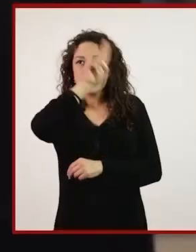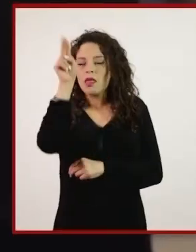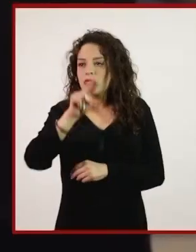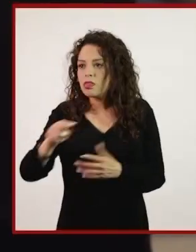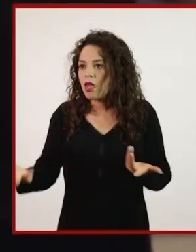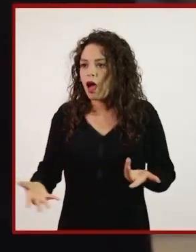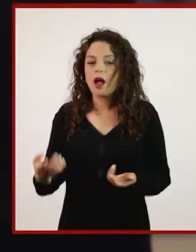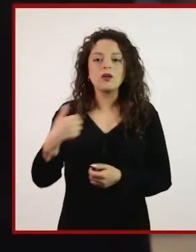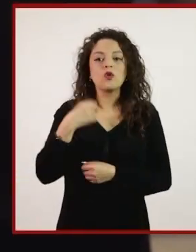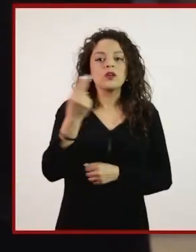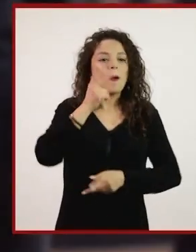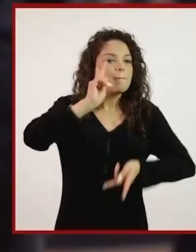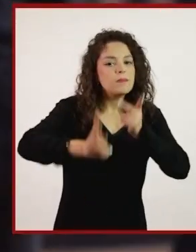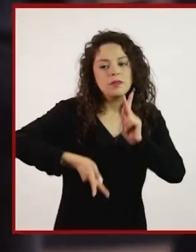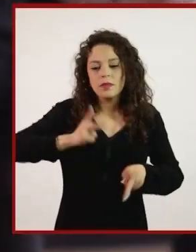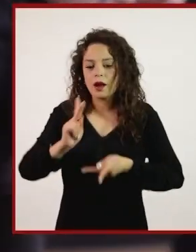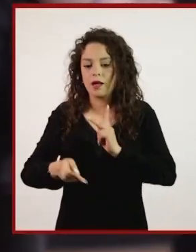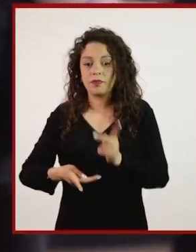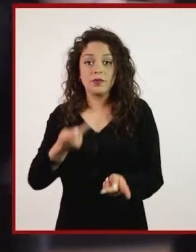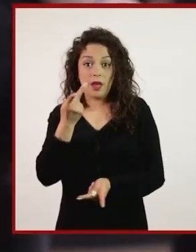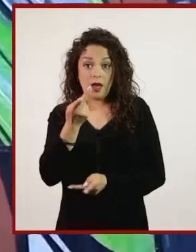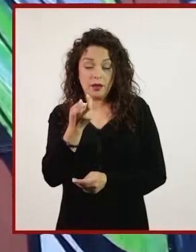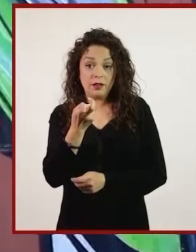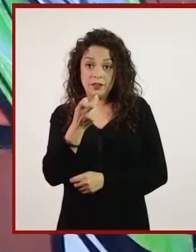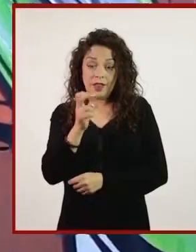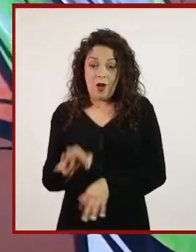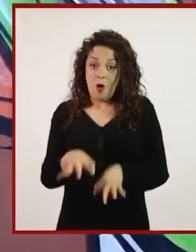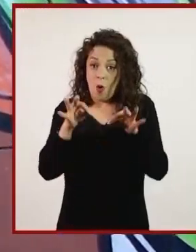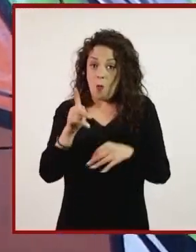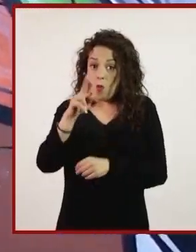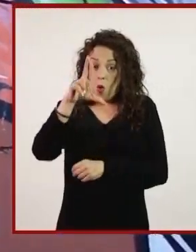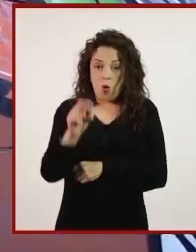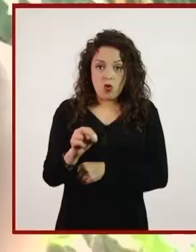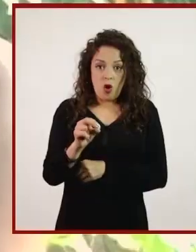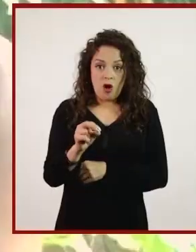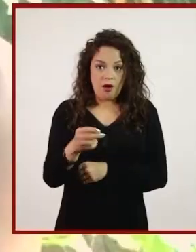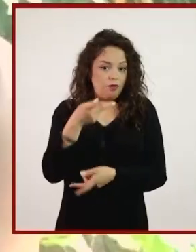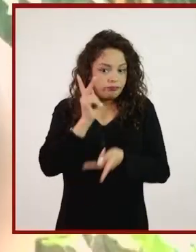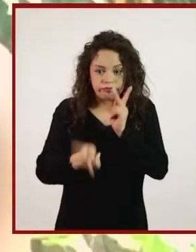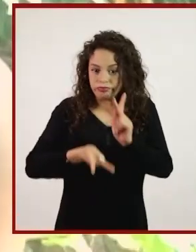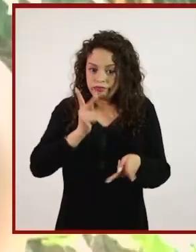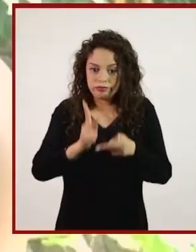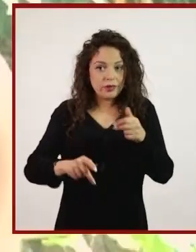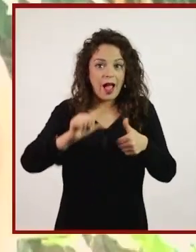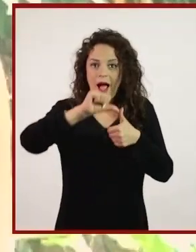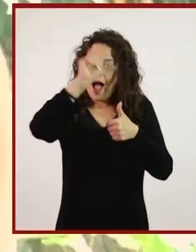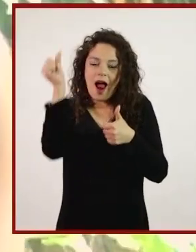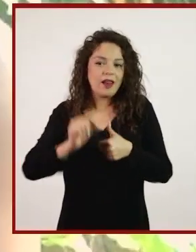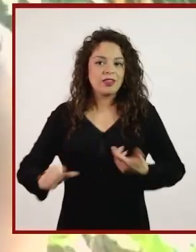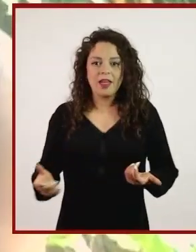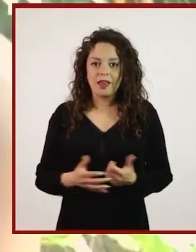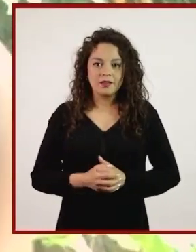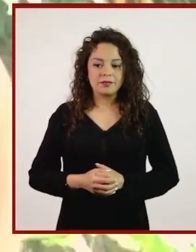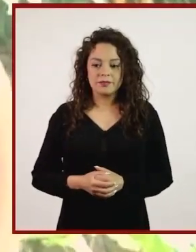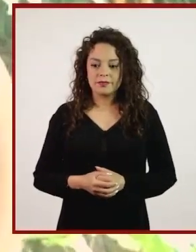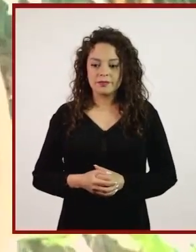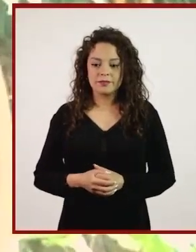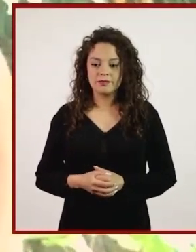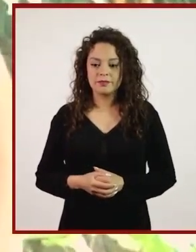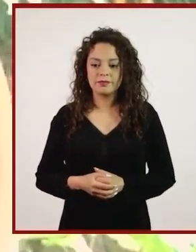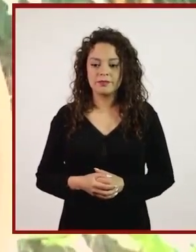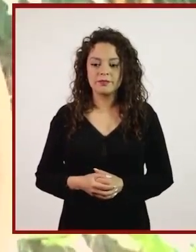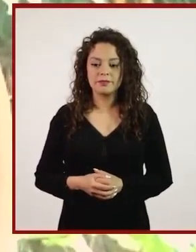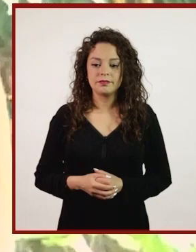necesitamos actuar, necesitamos montar una obra, necesitamos pintar, necesitamos conversar. Ya la conversación es arte puro, ¿no? O sea, creo que